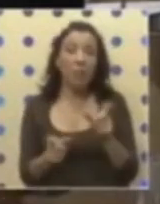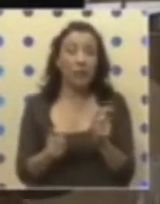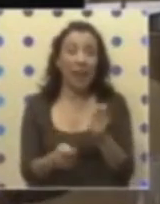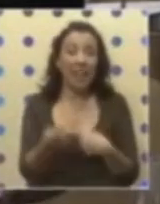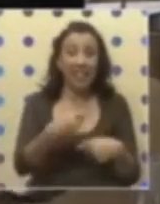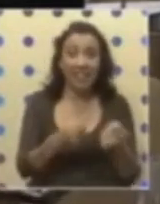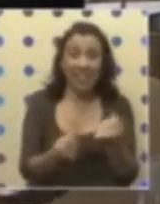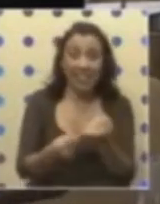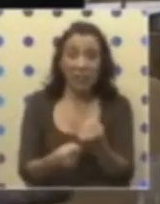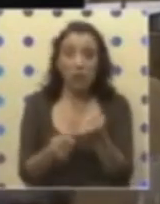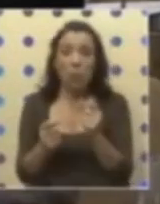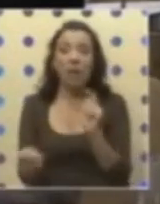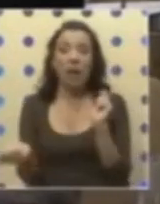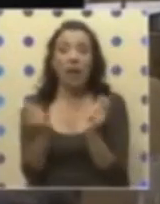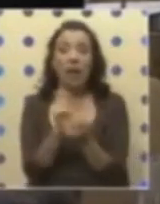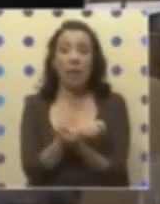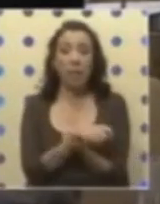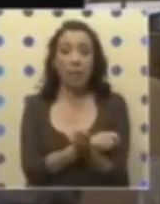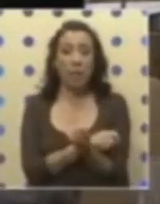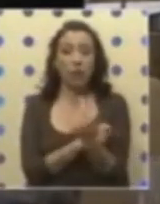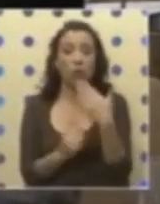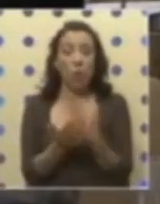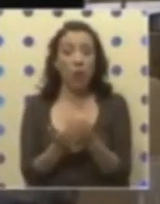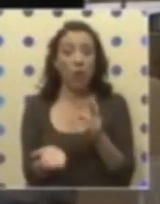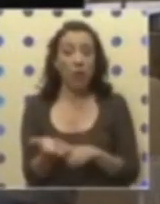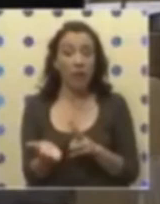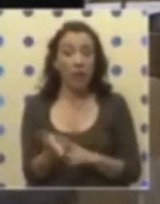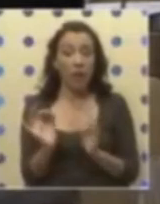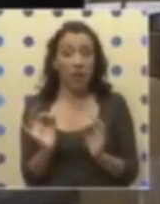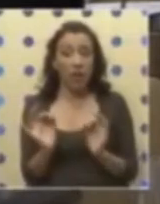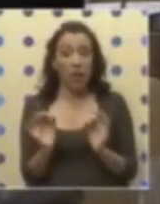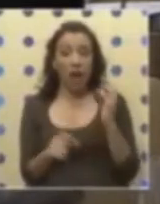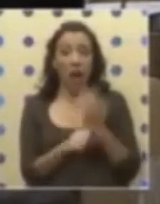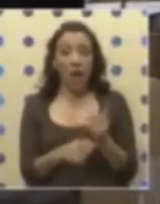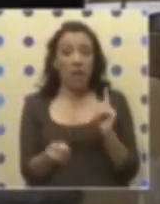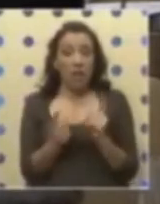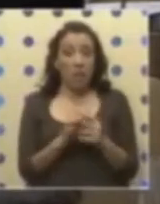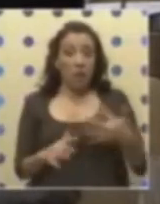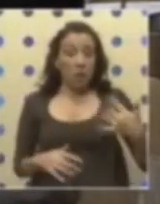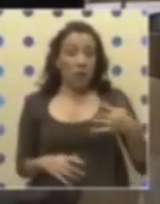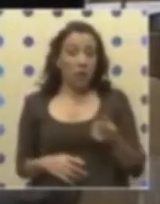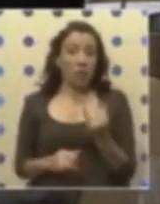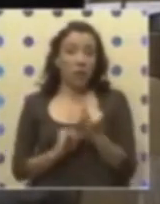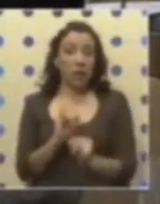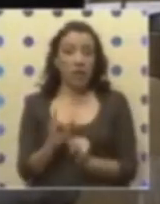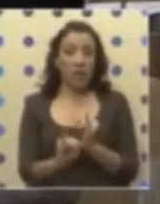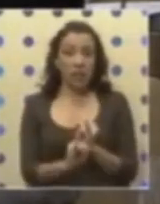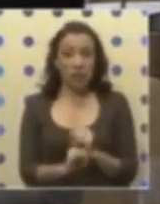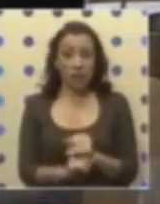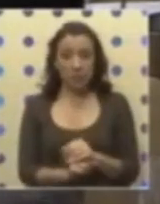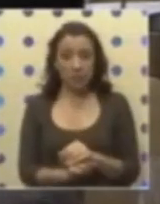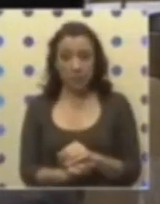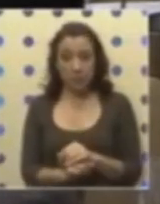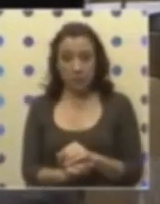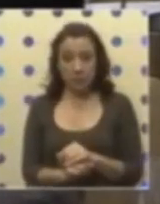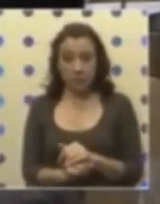puedan tener un cambio en los precios cuando efectivamente hay estos cambios tan significativos en el precio internacional. Hoy